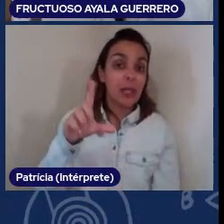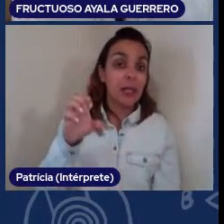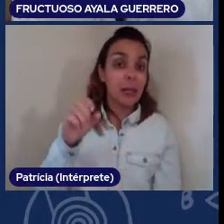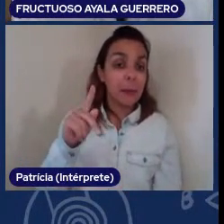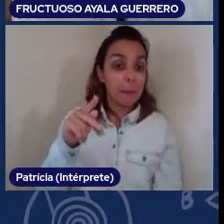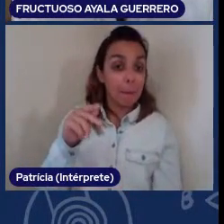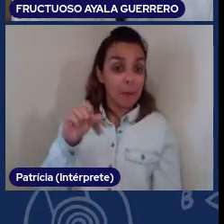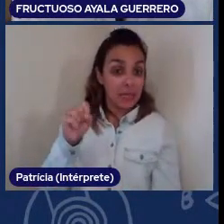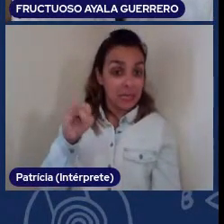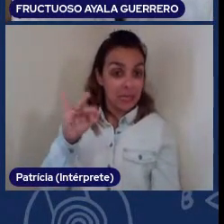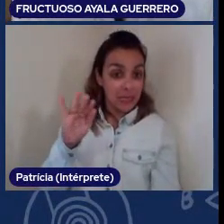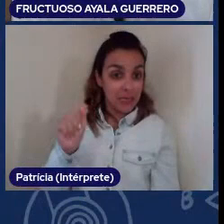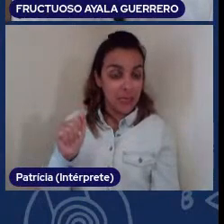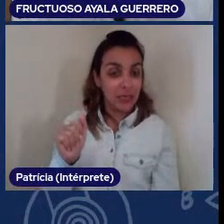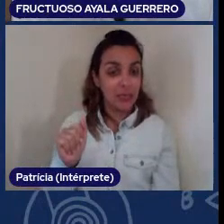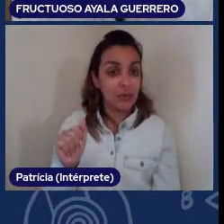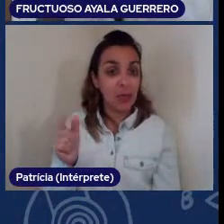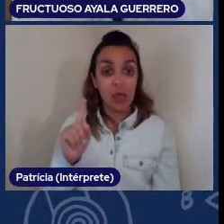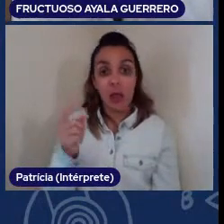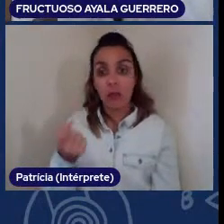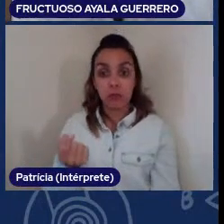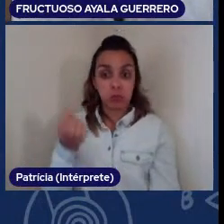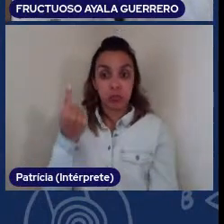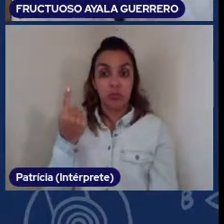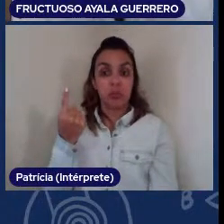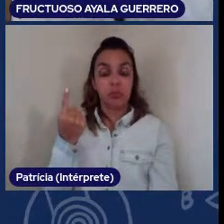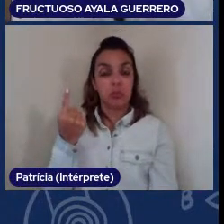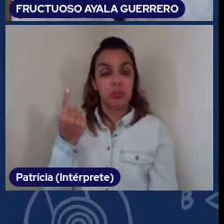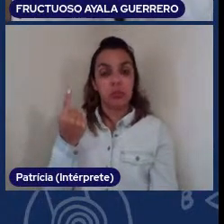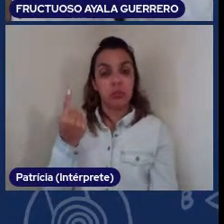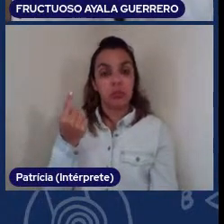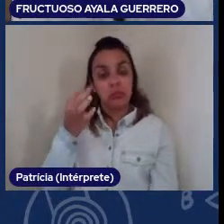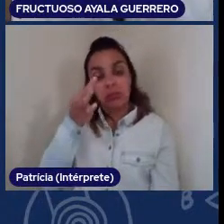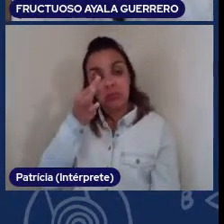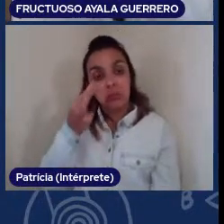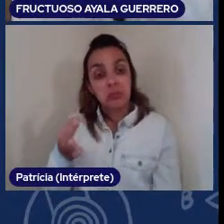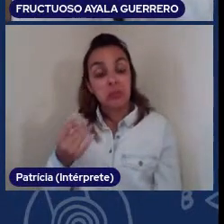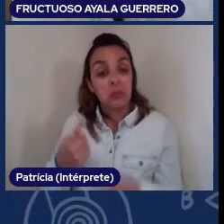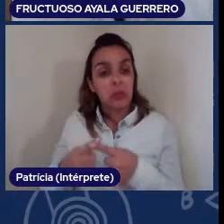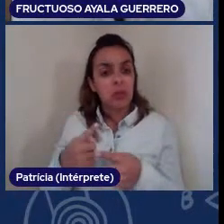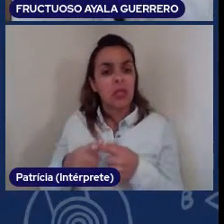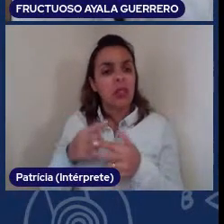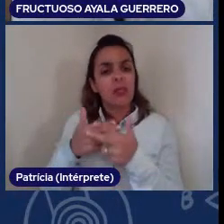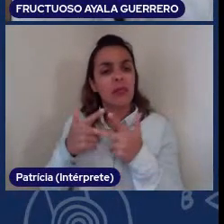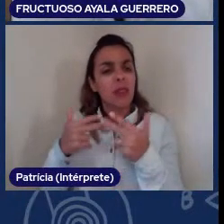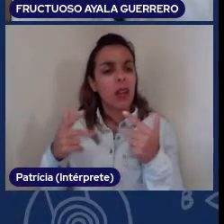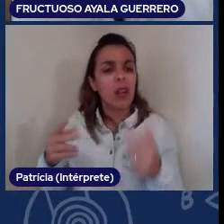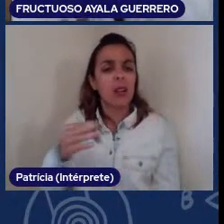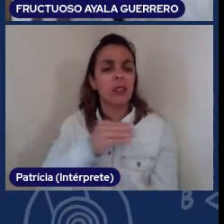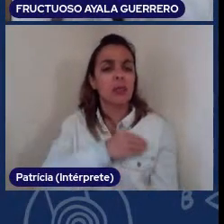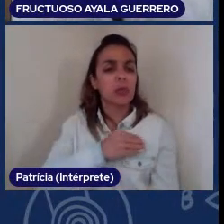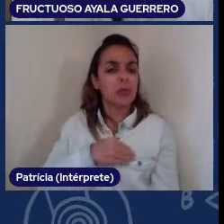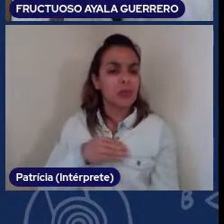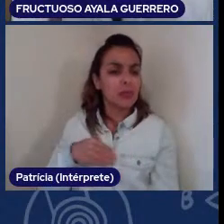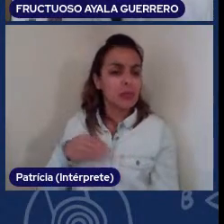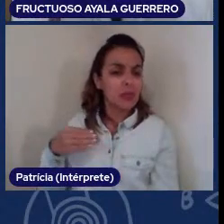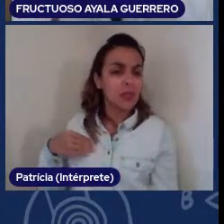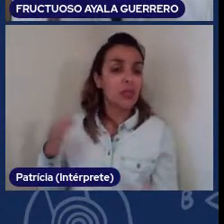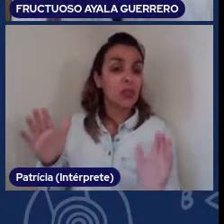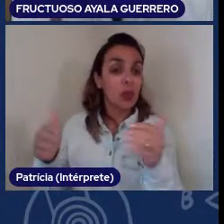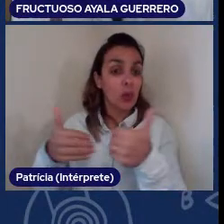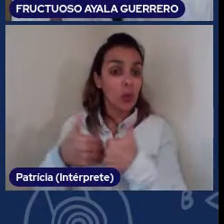de manera fortuita, pero hay que poner atención, porque varios pacientes con autismo llegan a